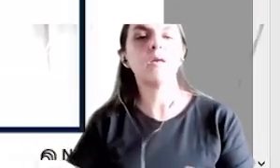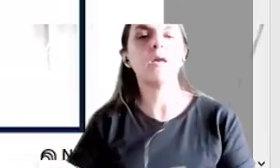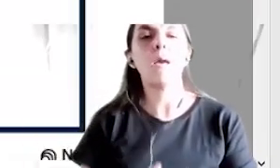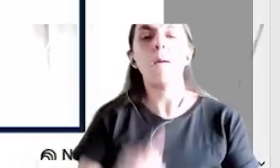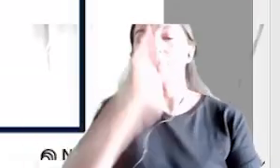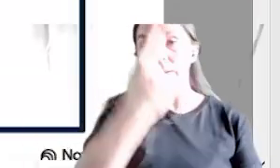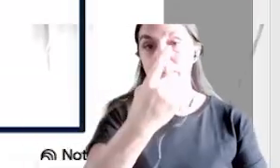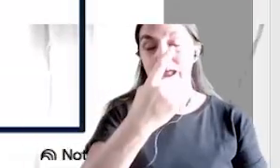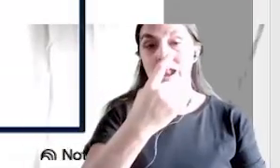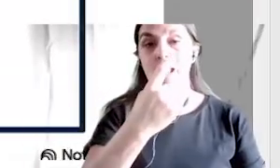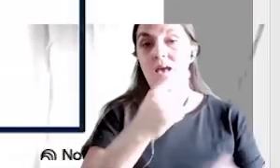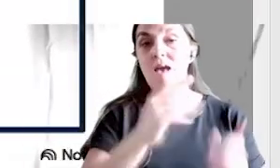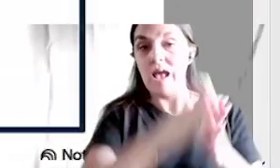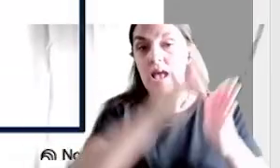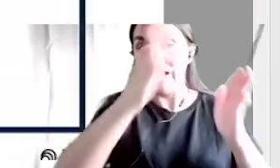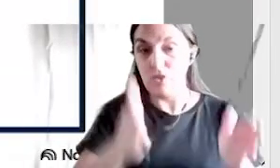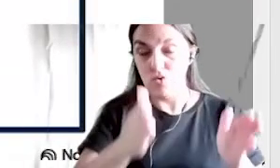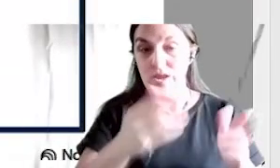primera categoría,